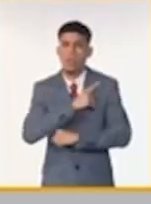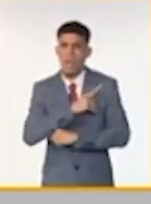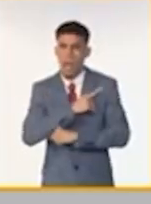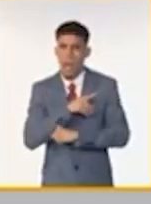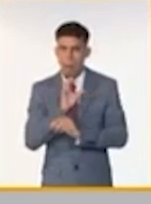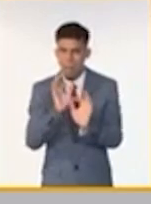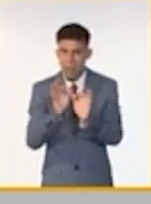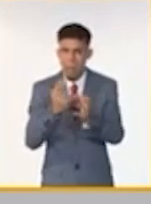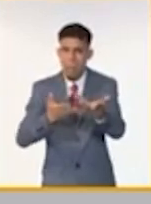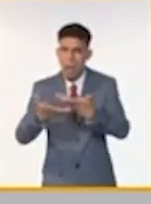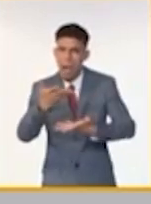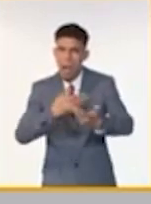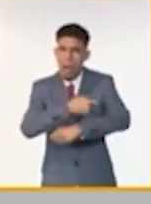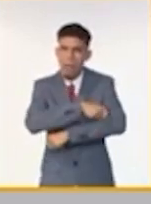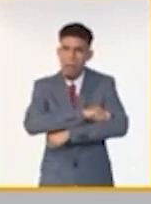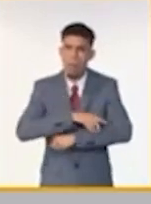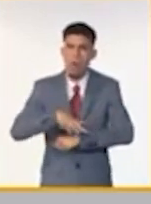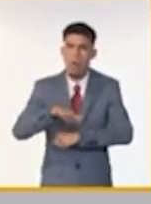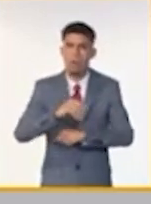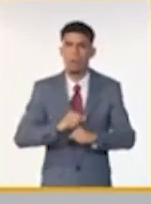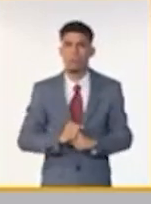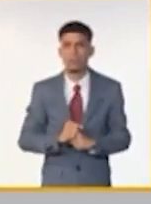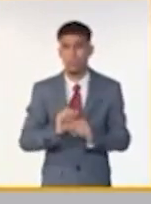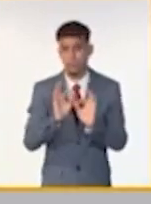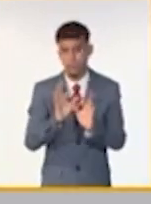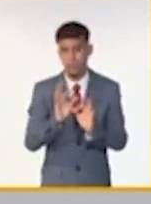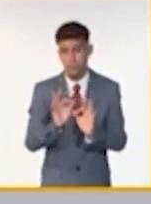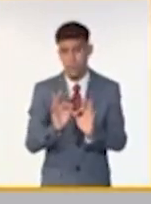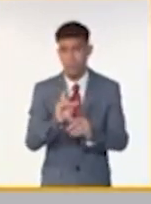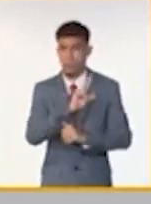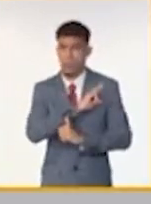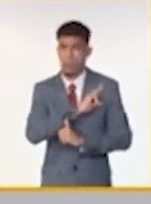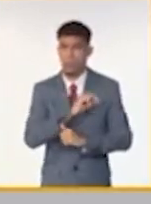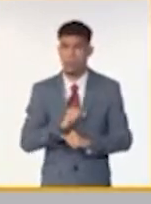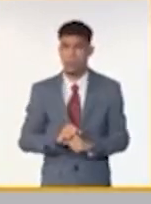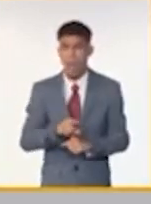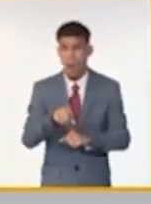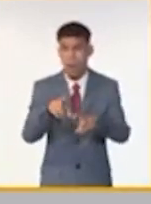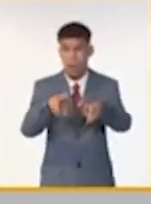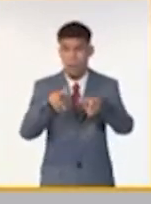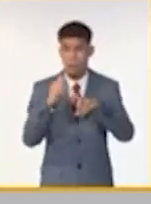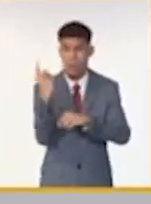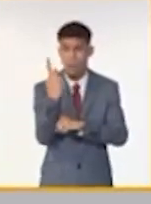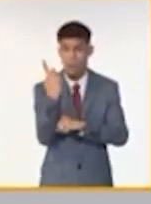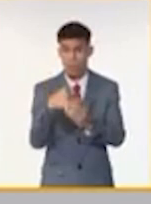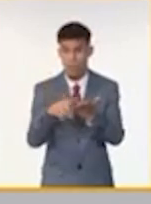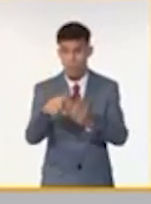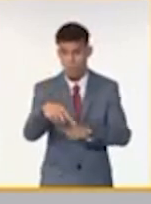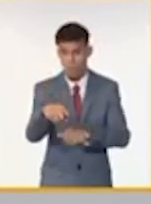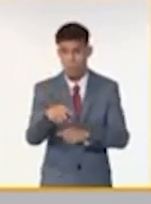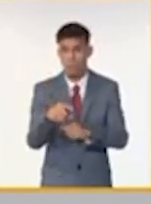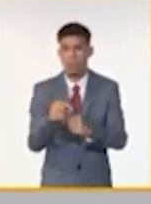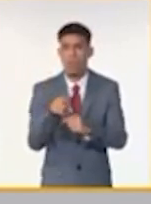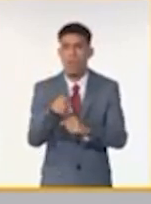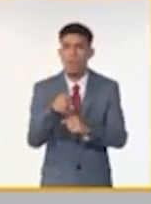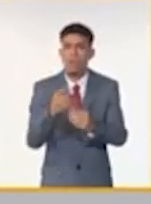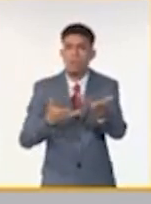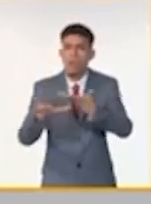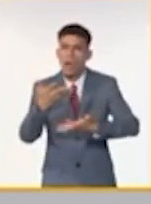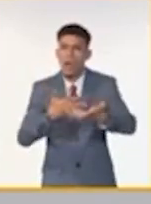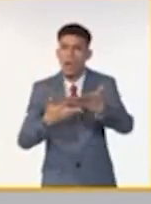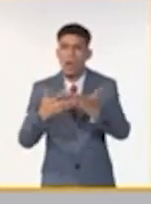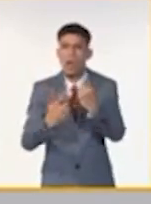vamos a se van a trabajar 90 temas entre las 11 comisiones Pero qué van a analizar esas esas comisiones permanentes primer